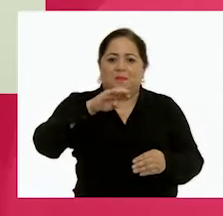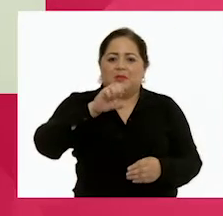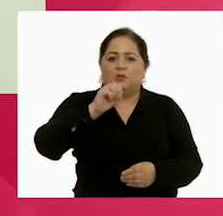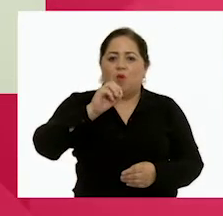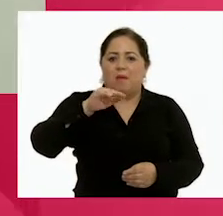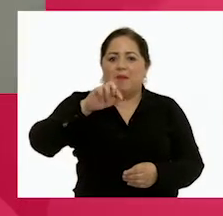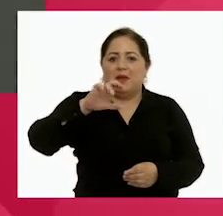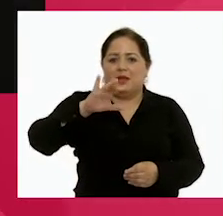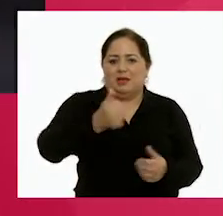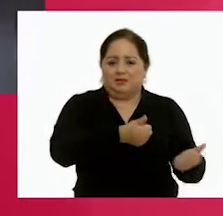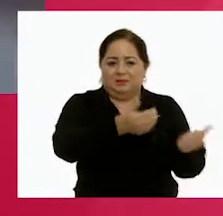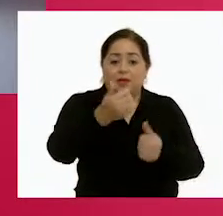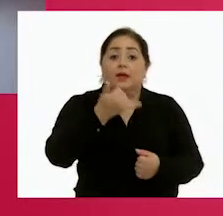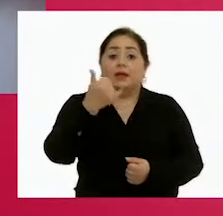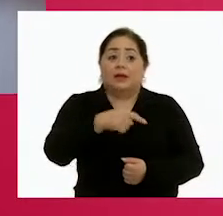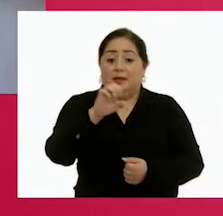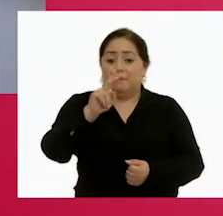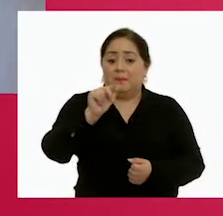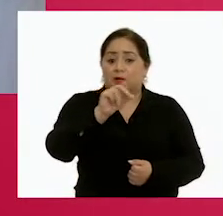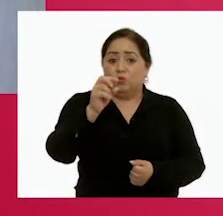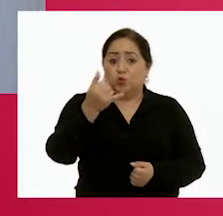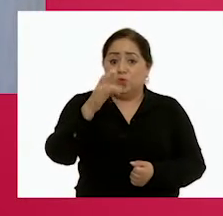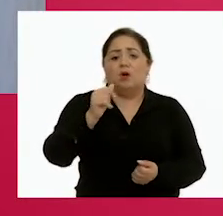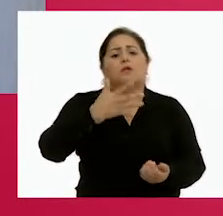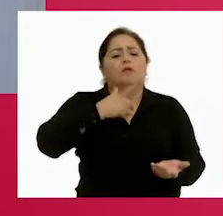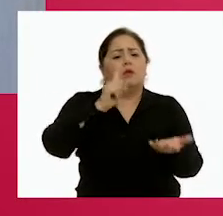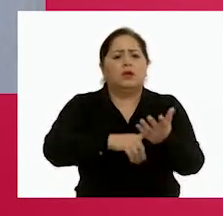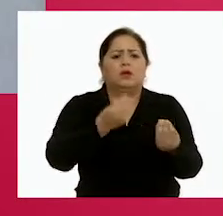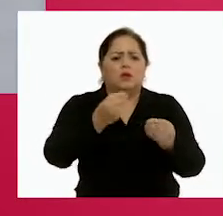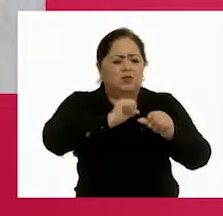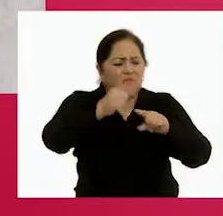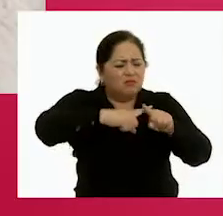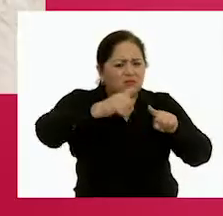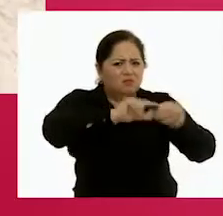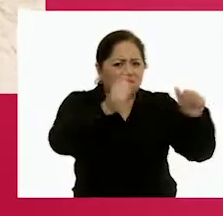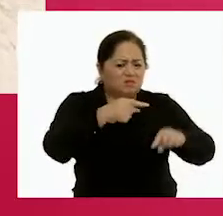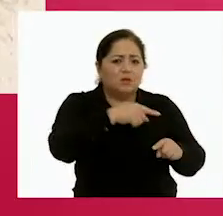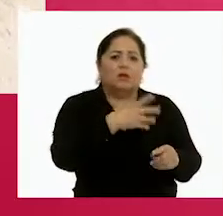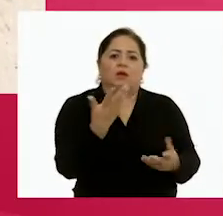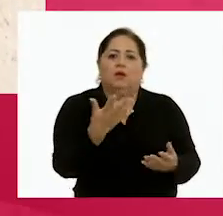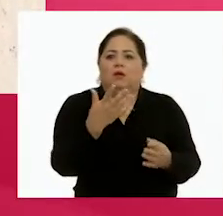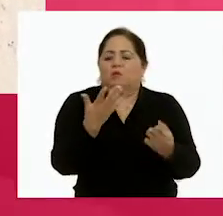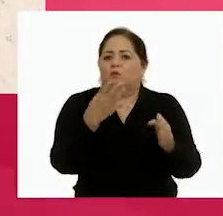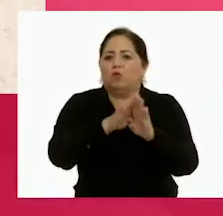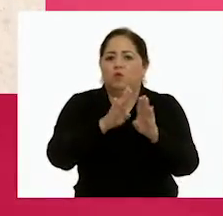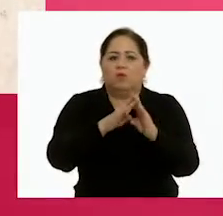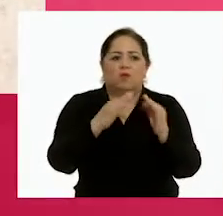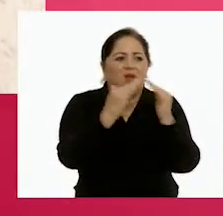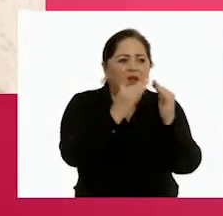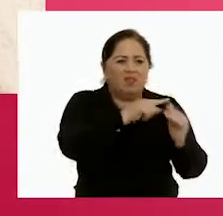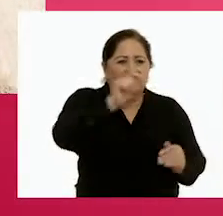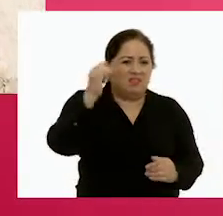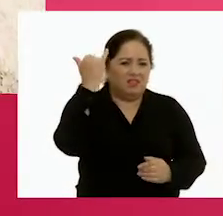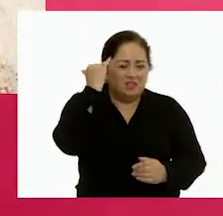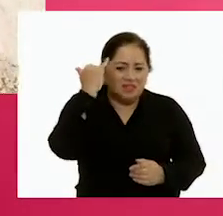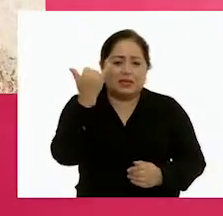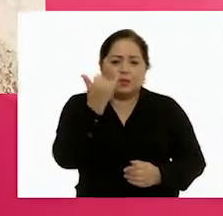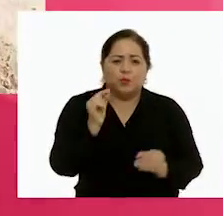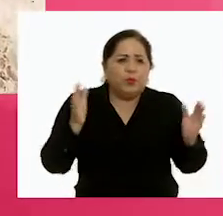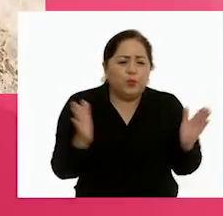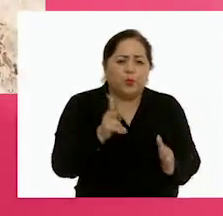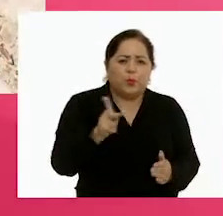Mesoamérica. Epazoyucan cuenta con varios centros arqueológicos, huellas de unidades habitacionales indígenas y